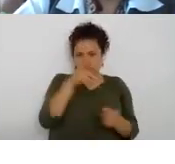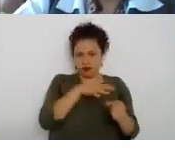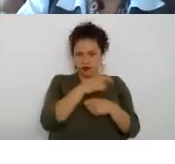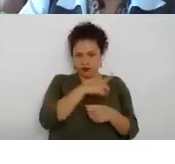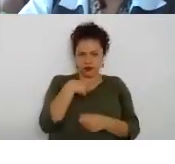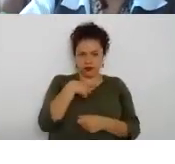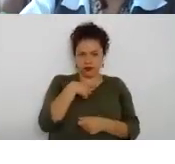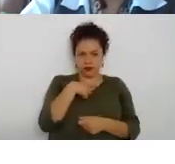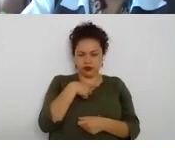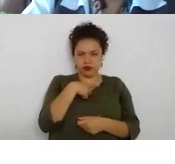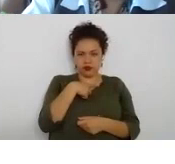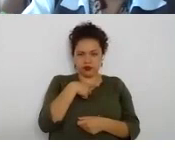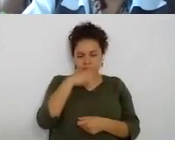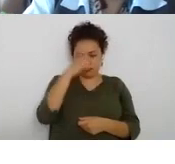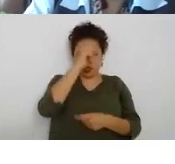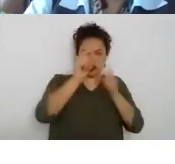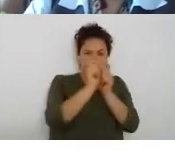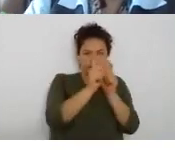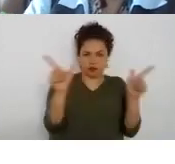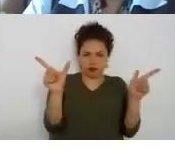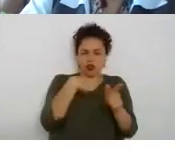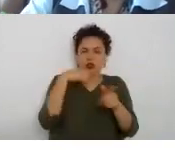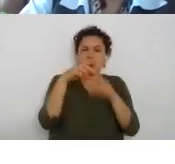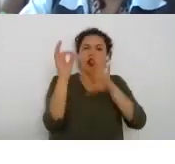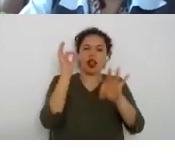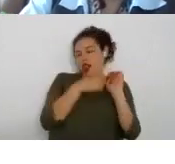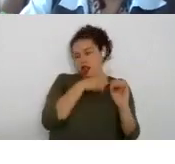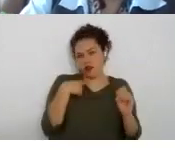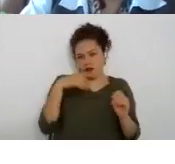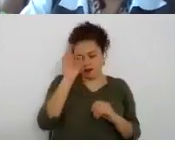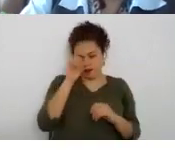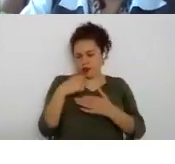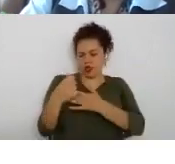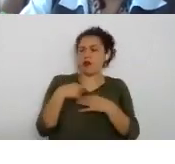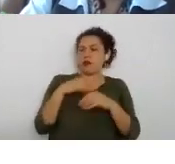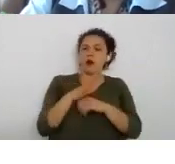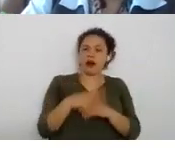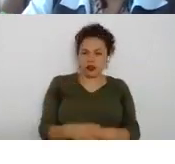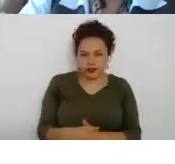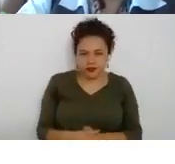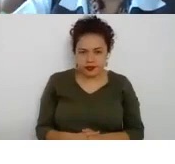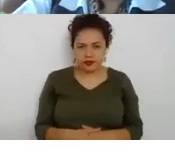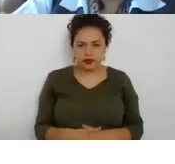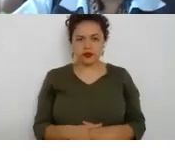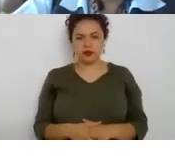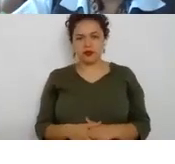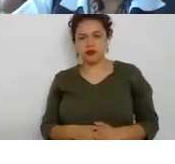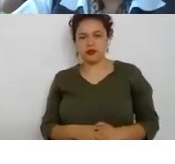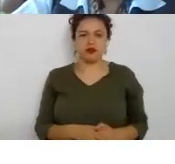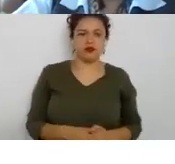Vamos a ver qué tamaño de venda me conviene elegir o qué tamaño de venda podría auxiliarme. Y va a depender de la